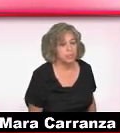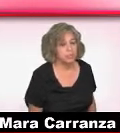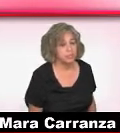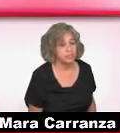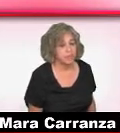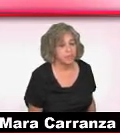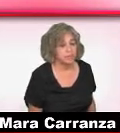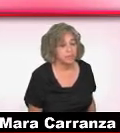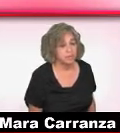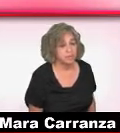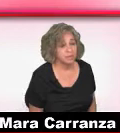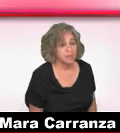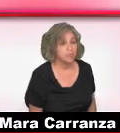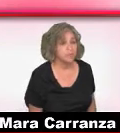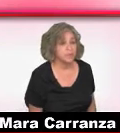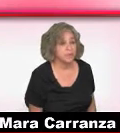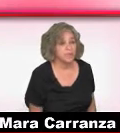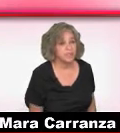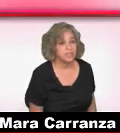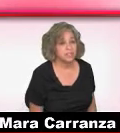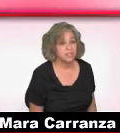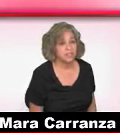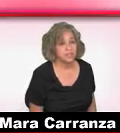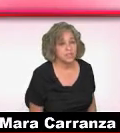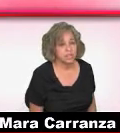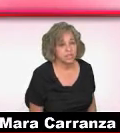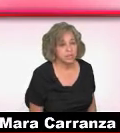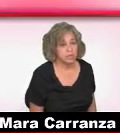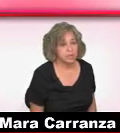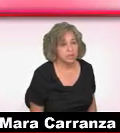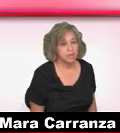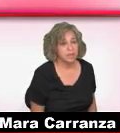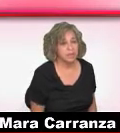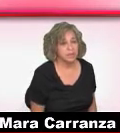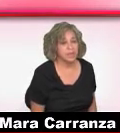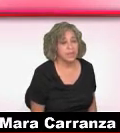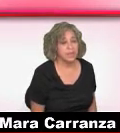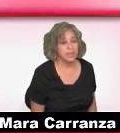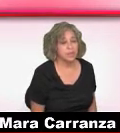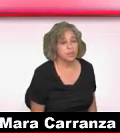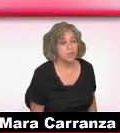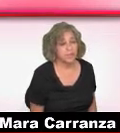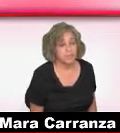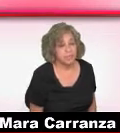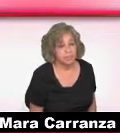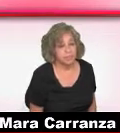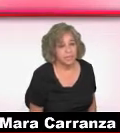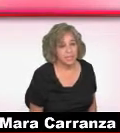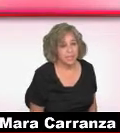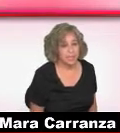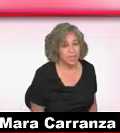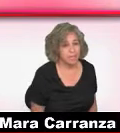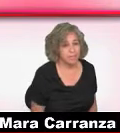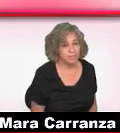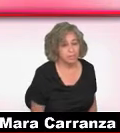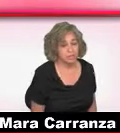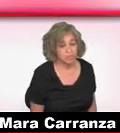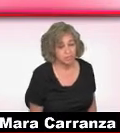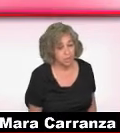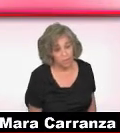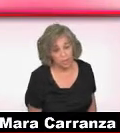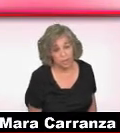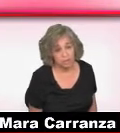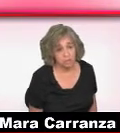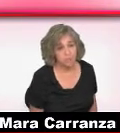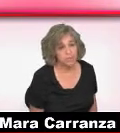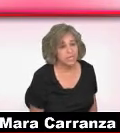agrupación. Proof. Certeza for their para que ellos puedan so they can be actuar sure de la mejor manera that they will para be que estén también ellos protegidos. Way. So